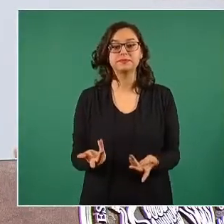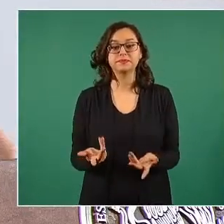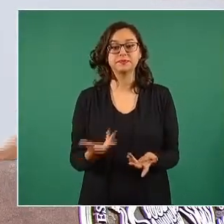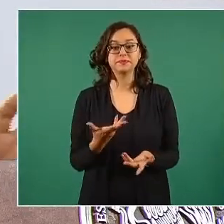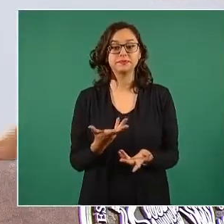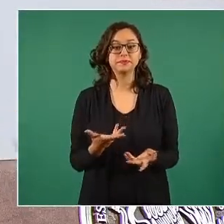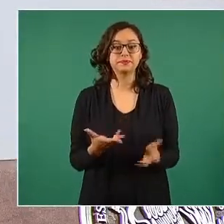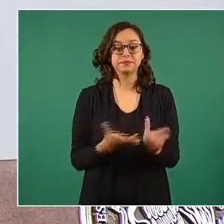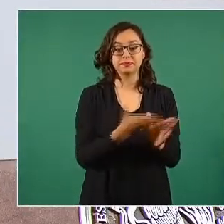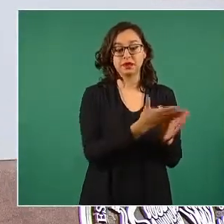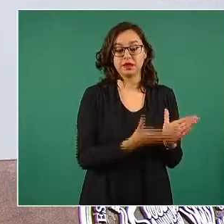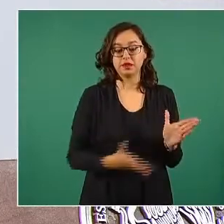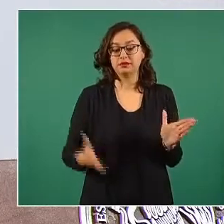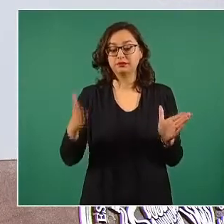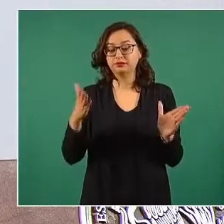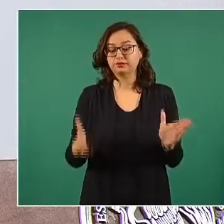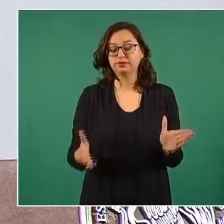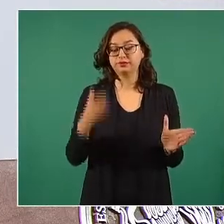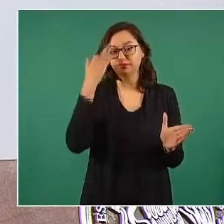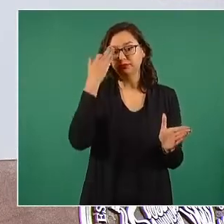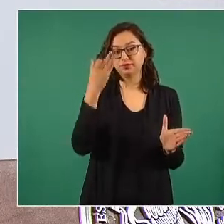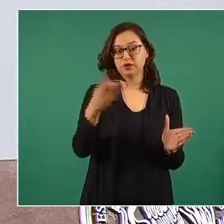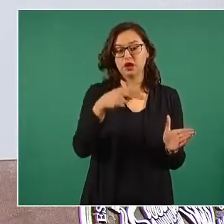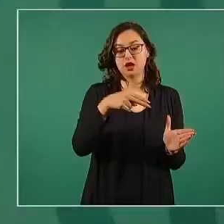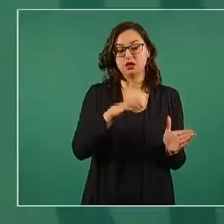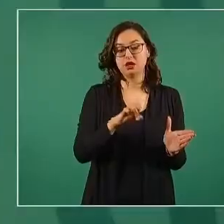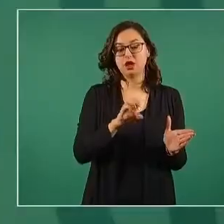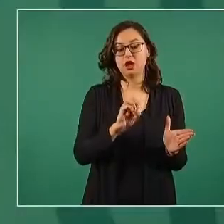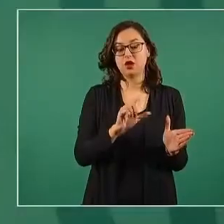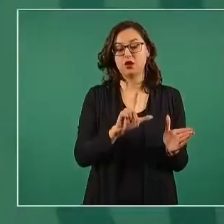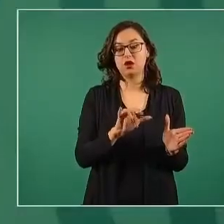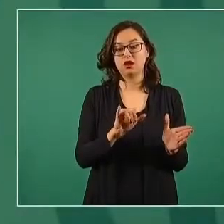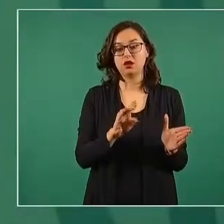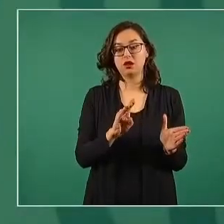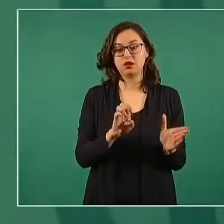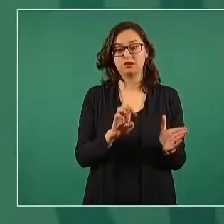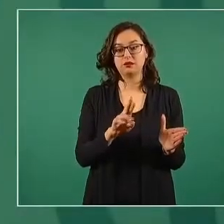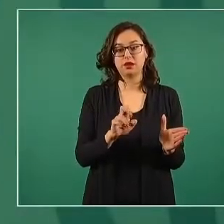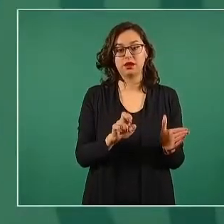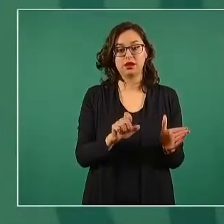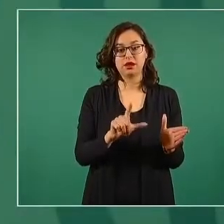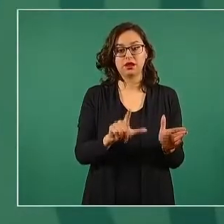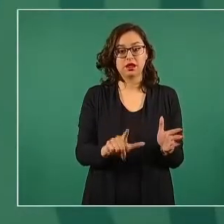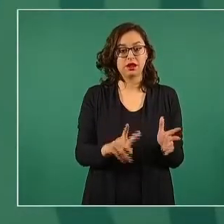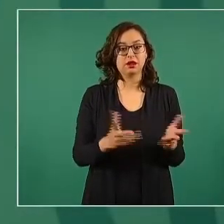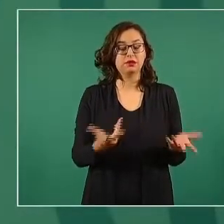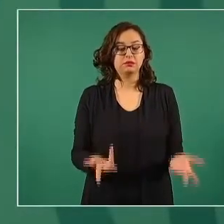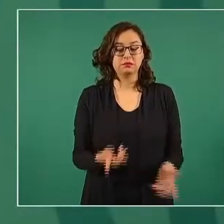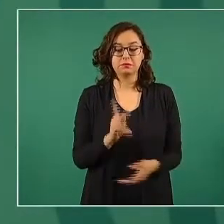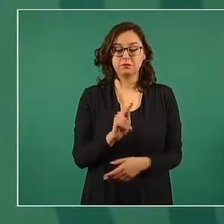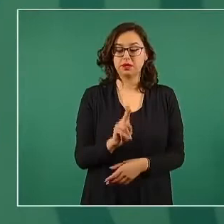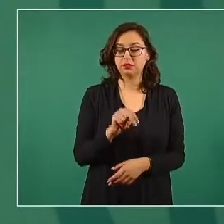En todo el periodo neoliberal nunca hubo un plan de desarrollo